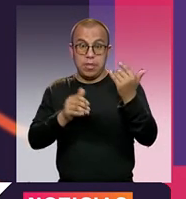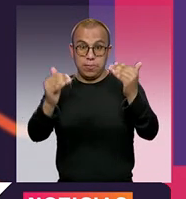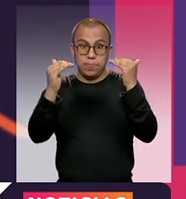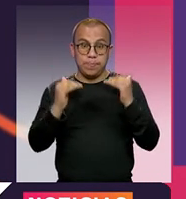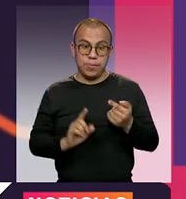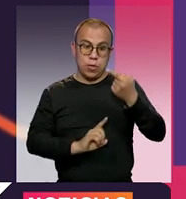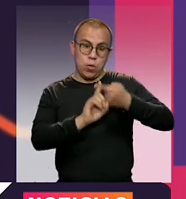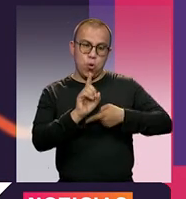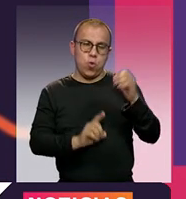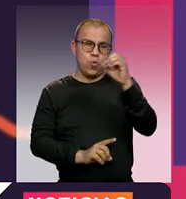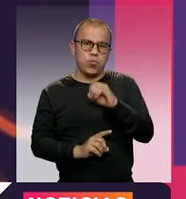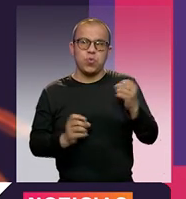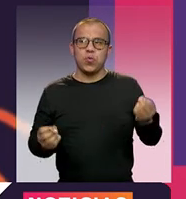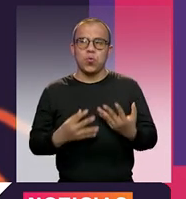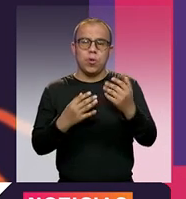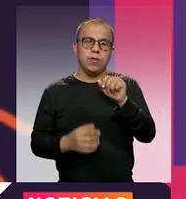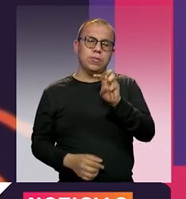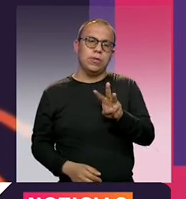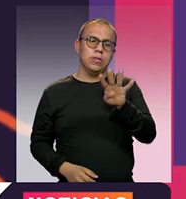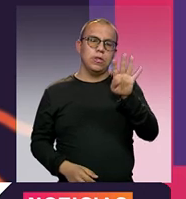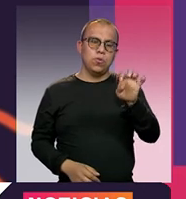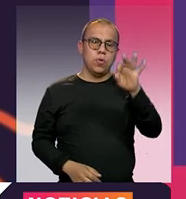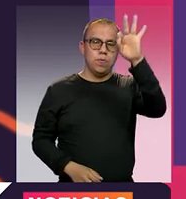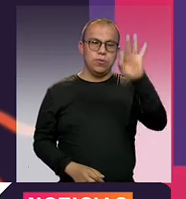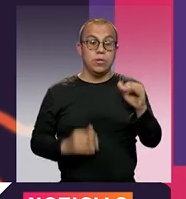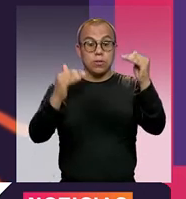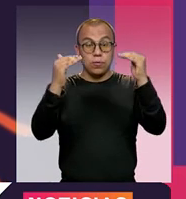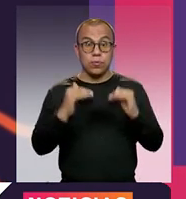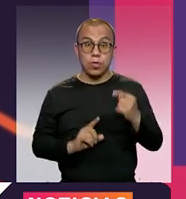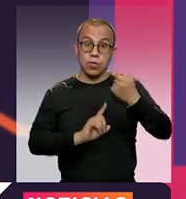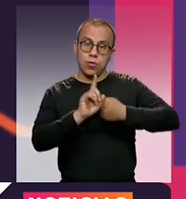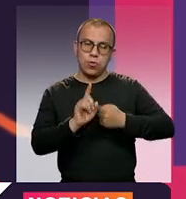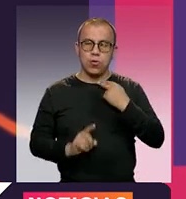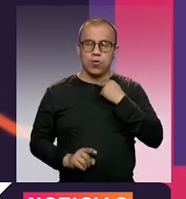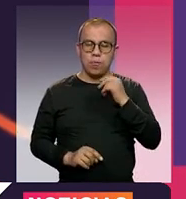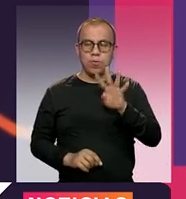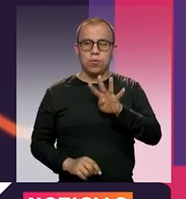que en el pasado mes de octubre fue de 39%, en noviembre fue del 44%.